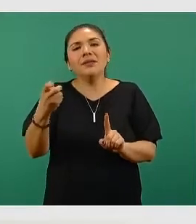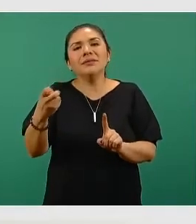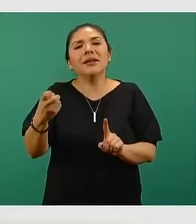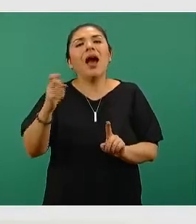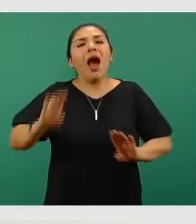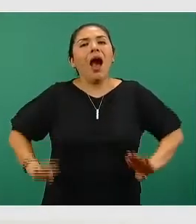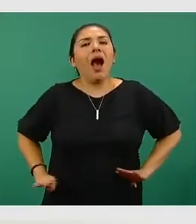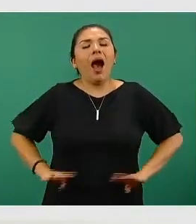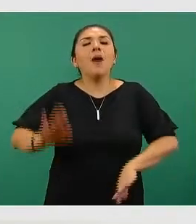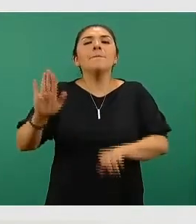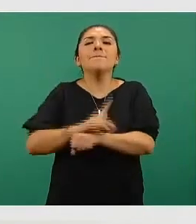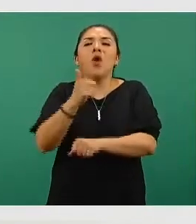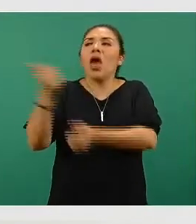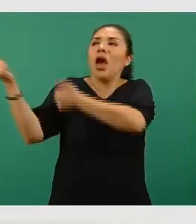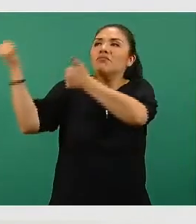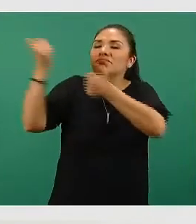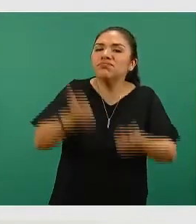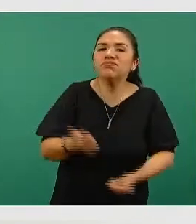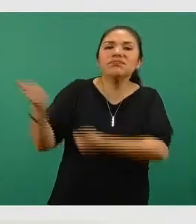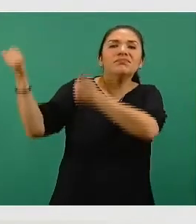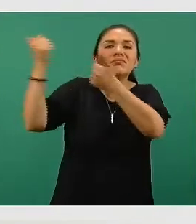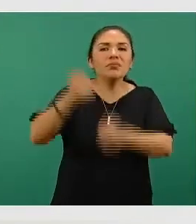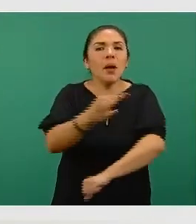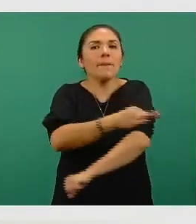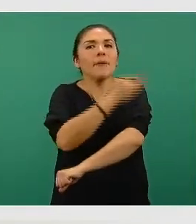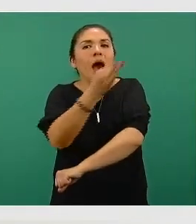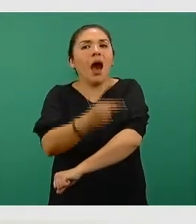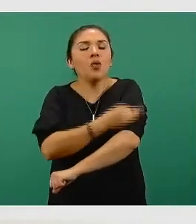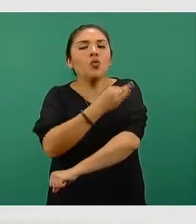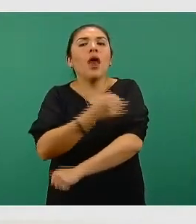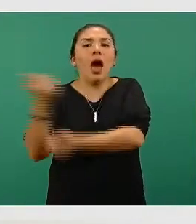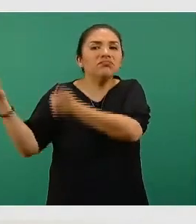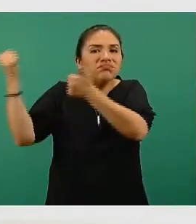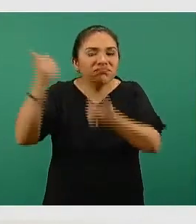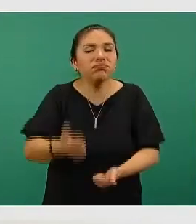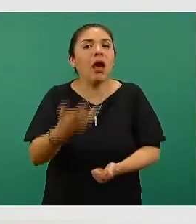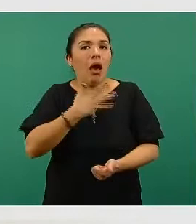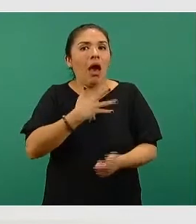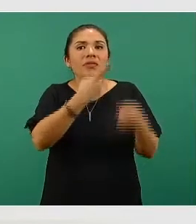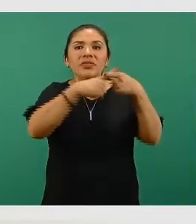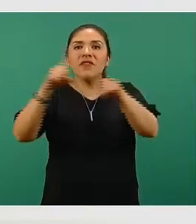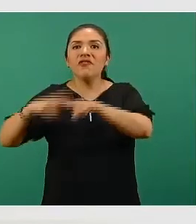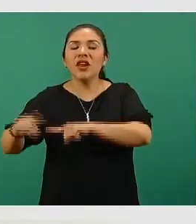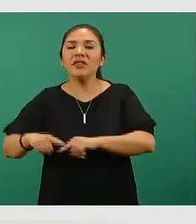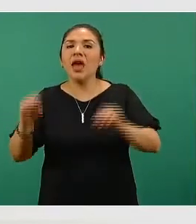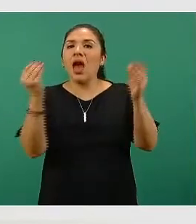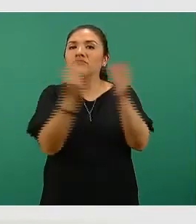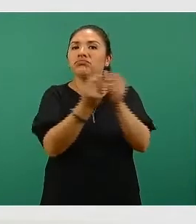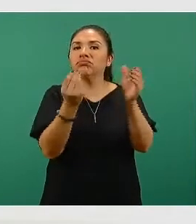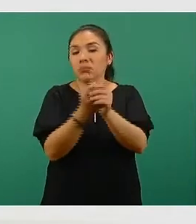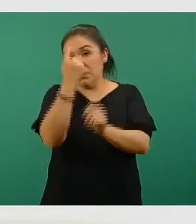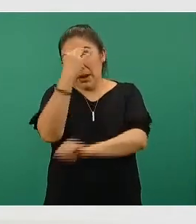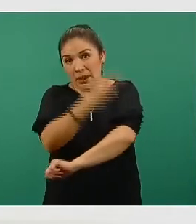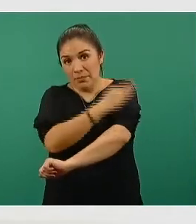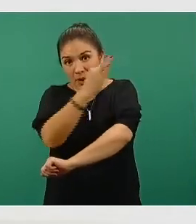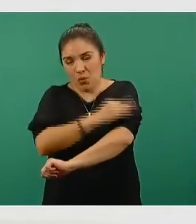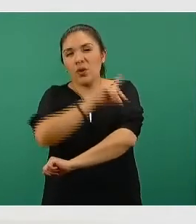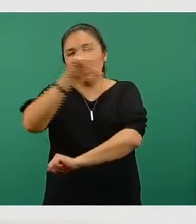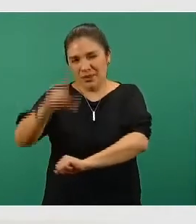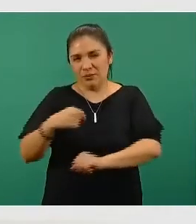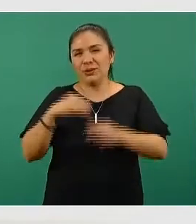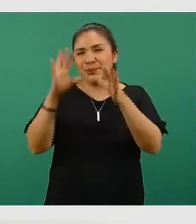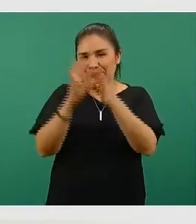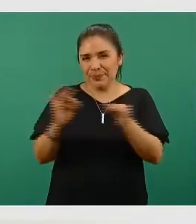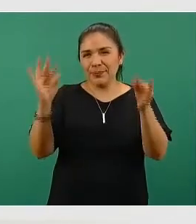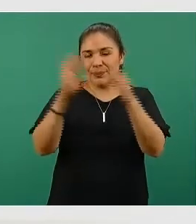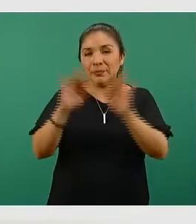obedece a los arribos de vacunas. Tenemos varias vacunas o tipos de vacuna que ya les platicaré después